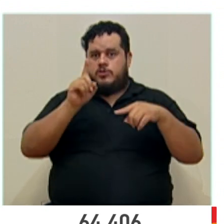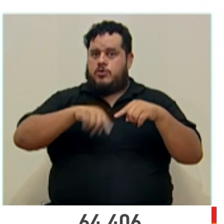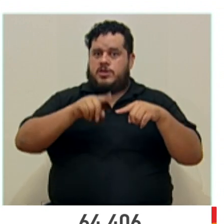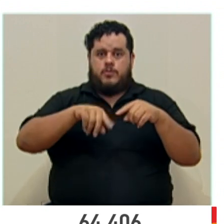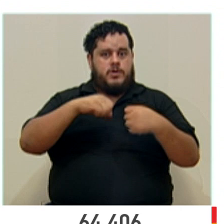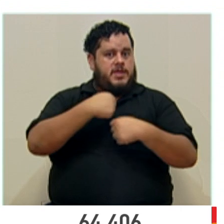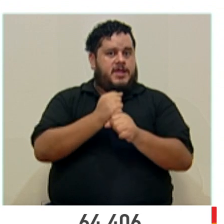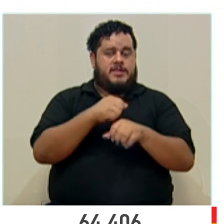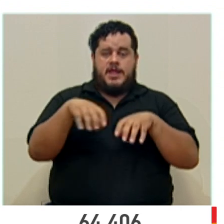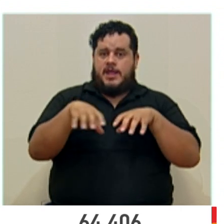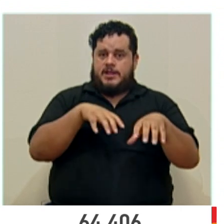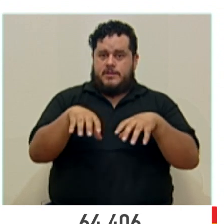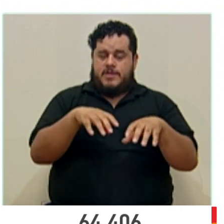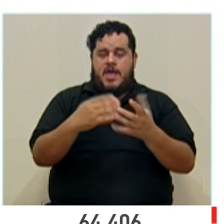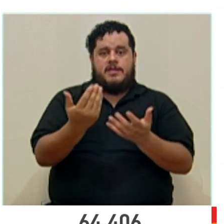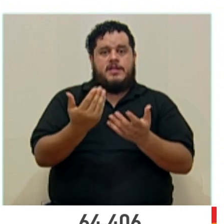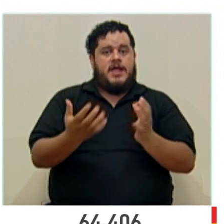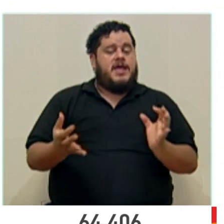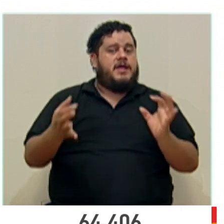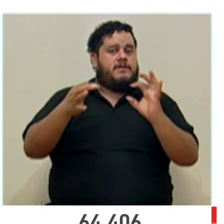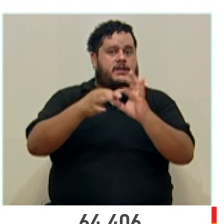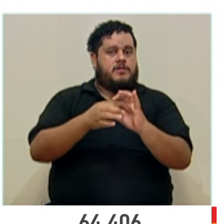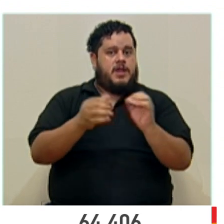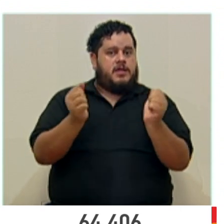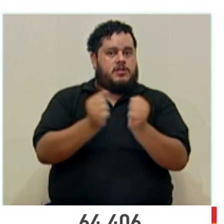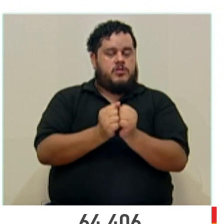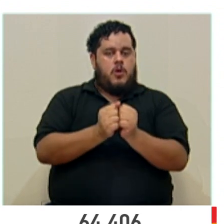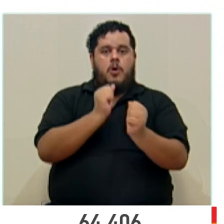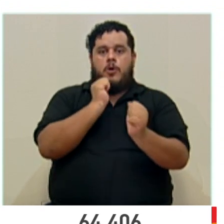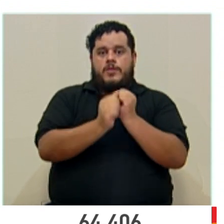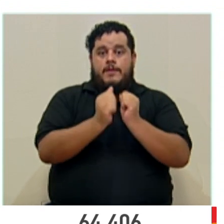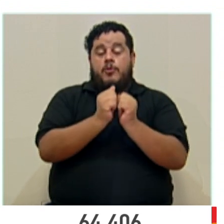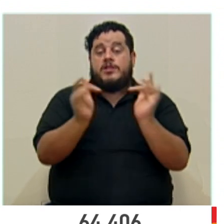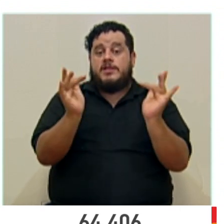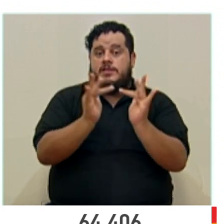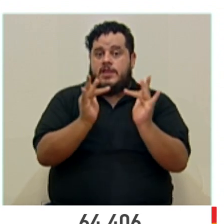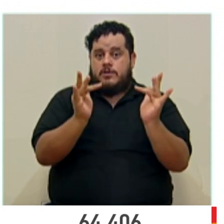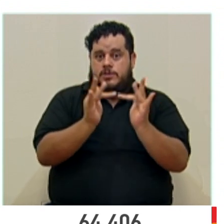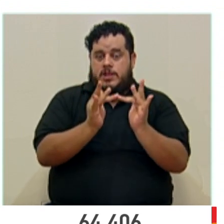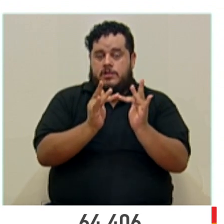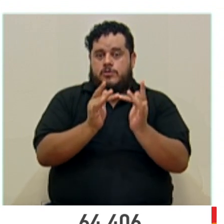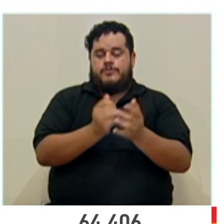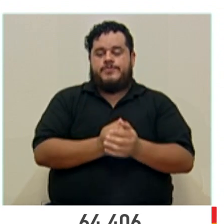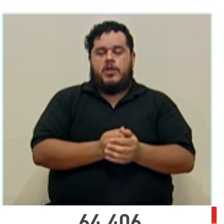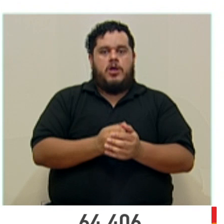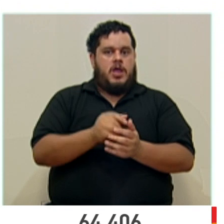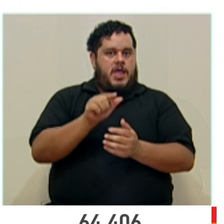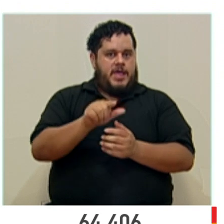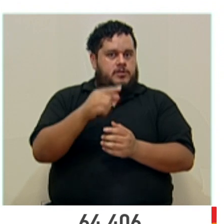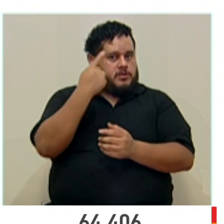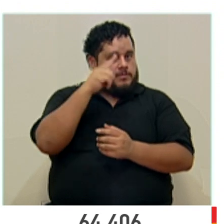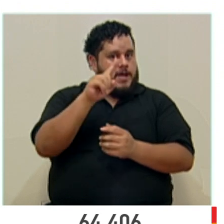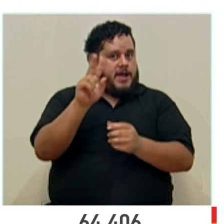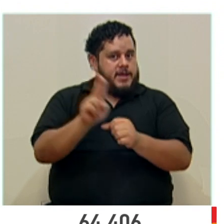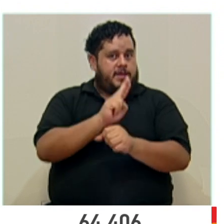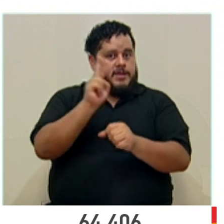pueden hacer actividades que tengan que ver con deportes de contacto, son para el